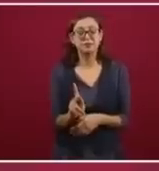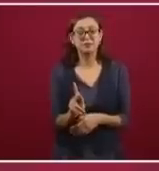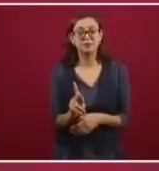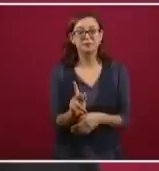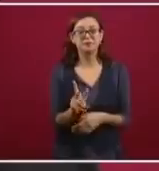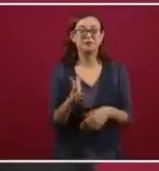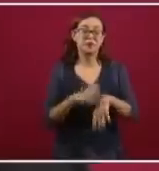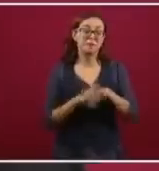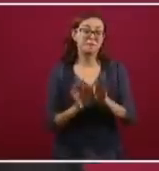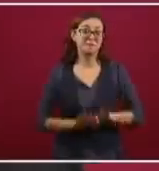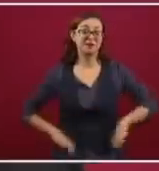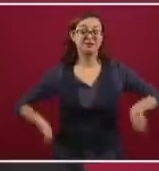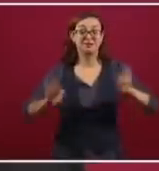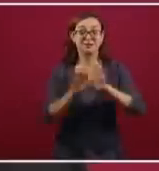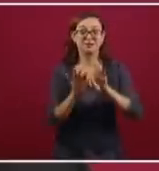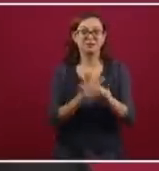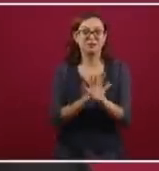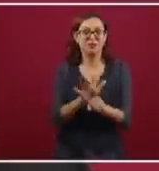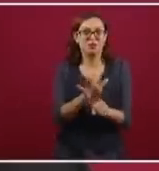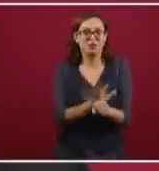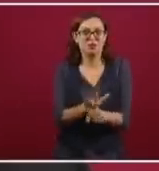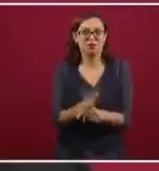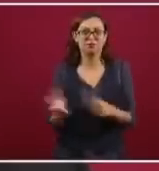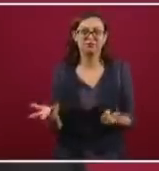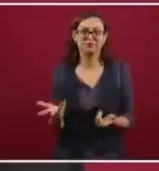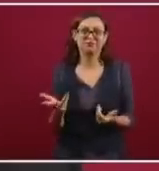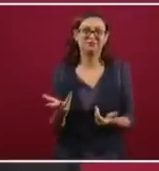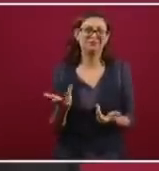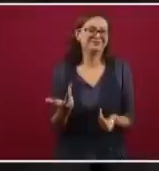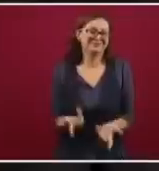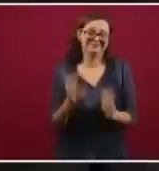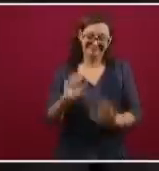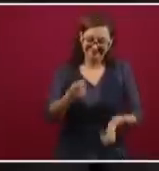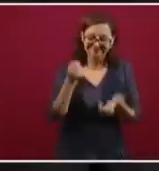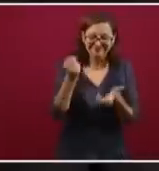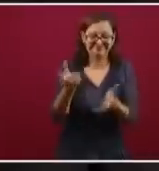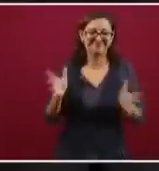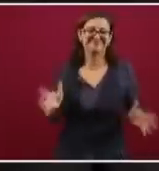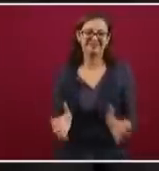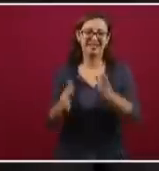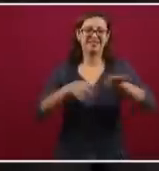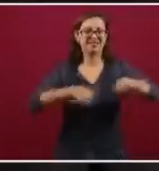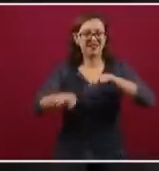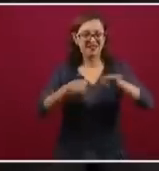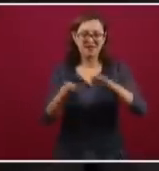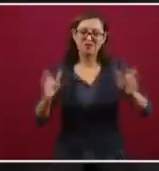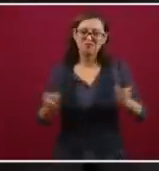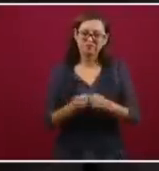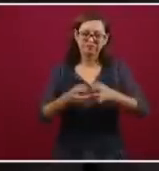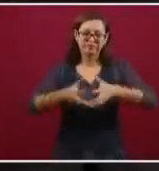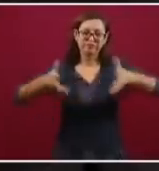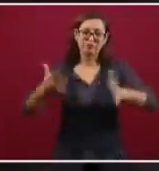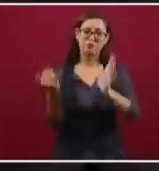lo fundamental es que inviertan, que generen empleos y que paguen los impuestos.